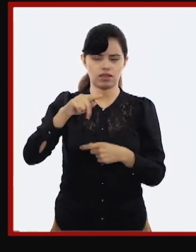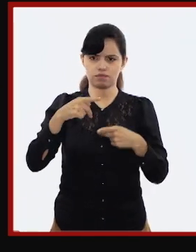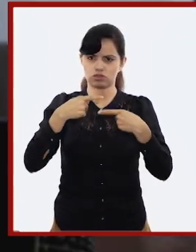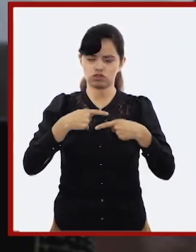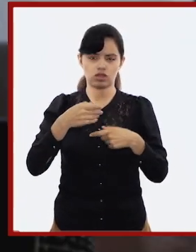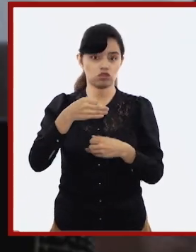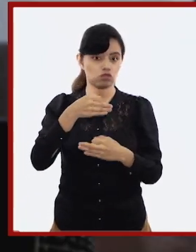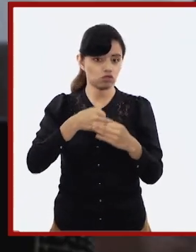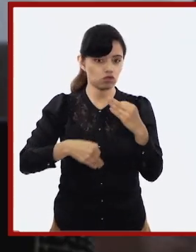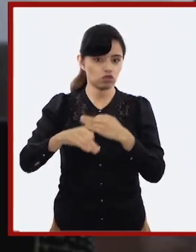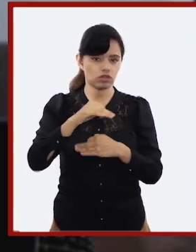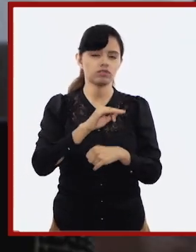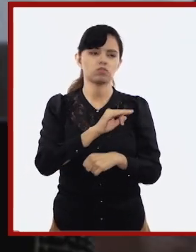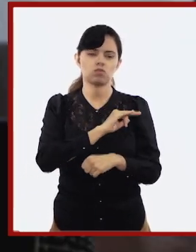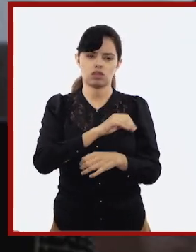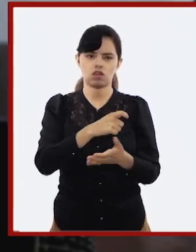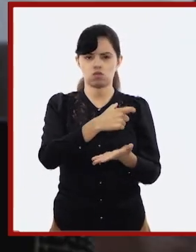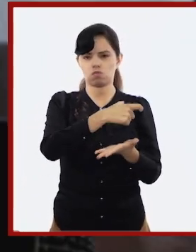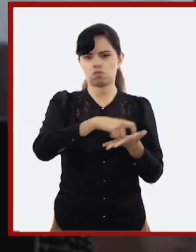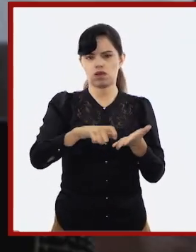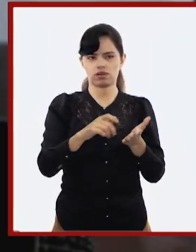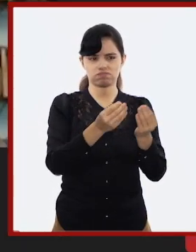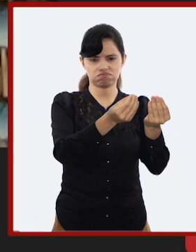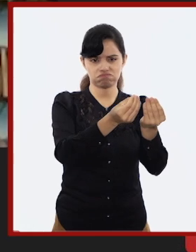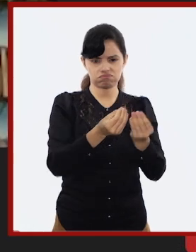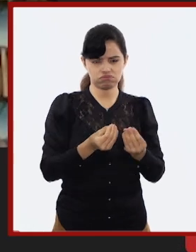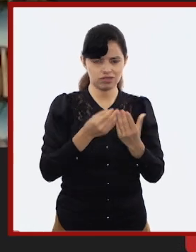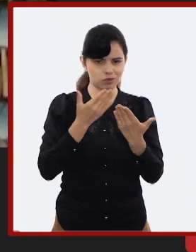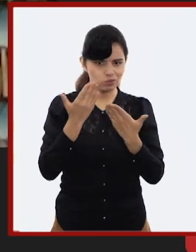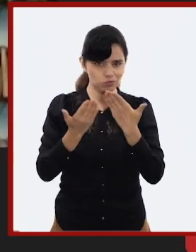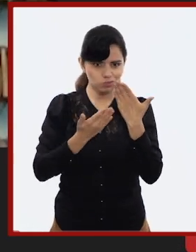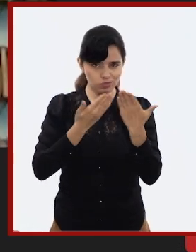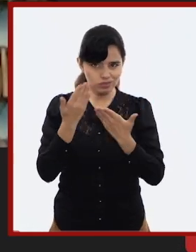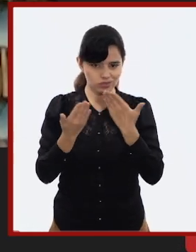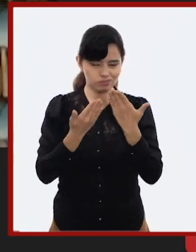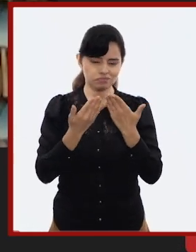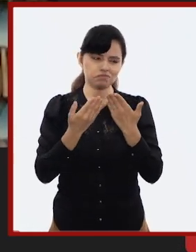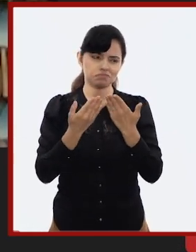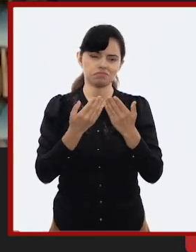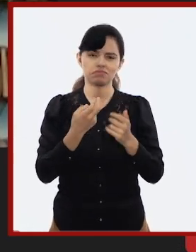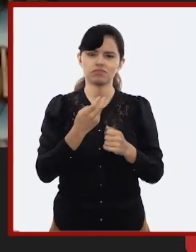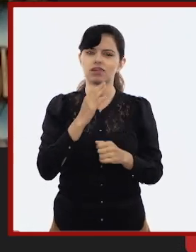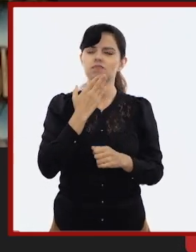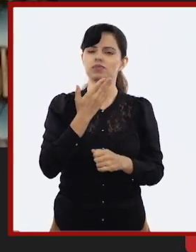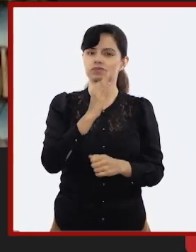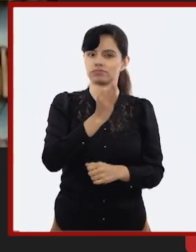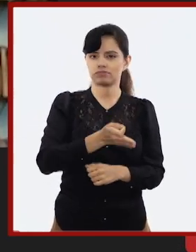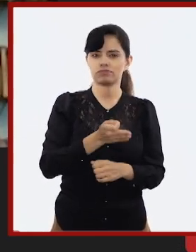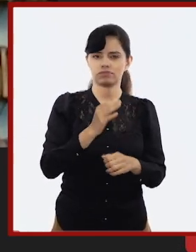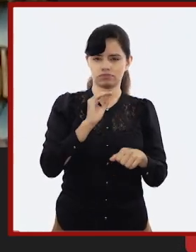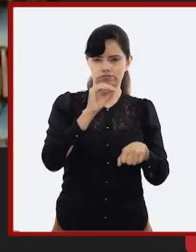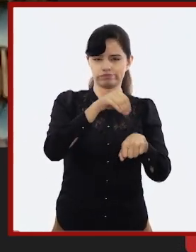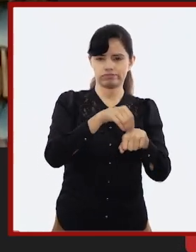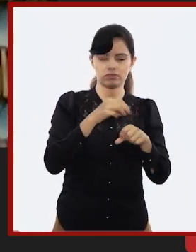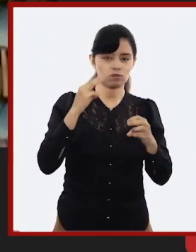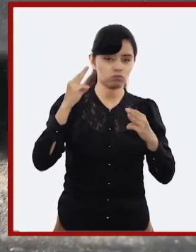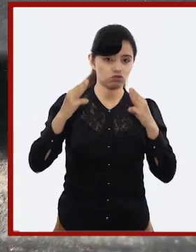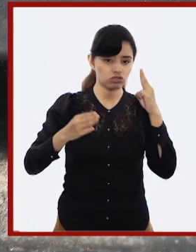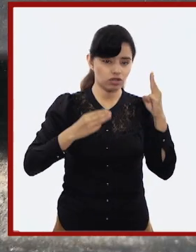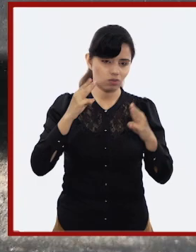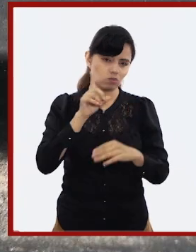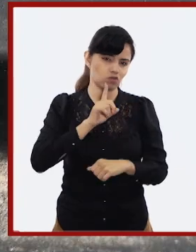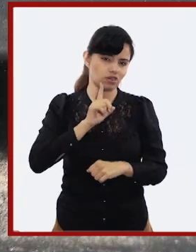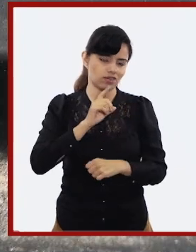de todas las y los estudiantes. Y entonces así surge el Museo de la Mujer en el